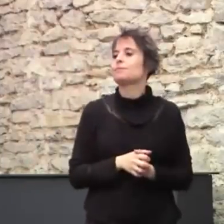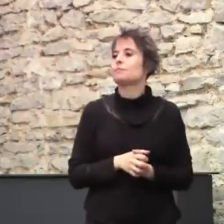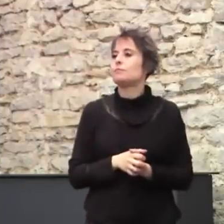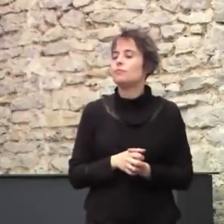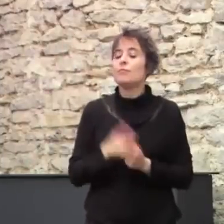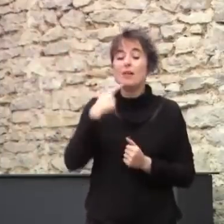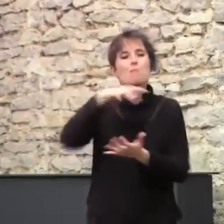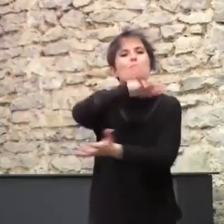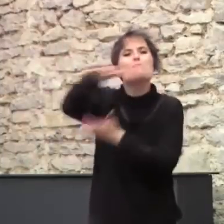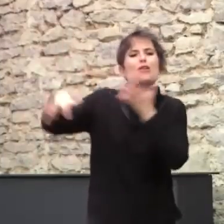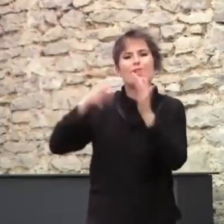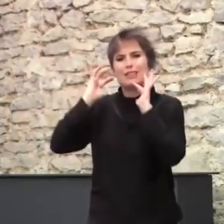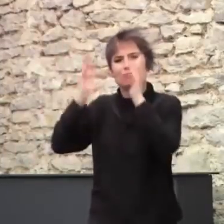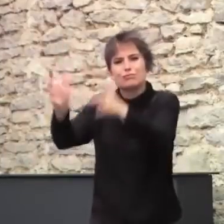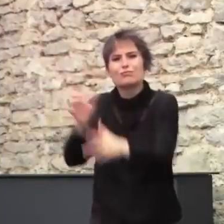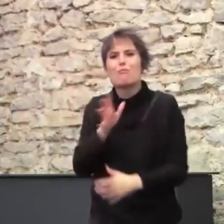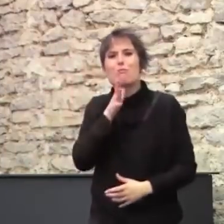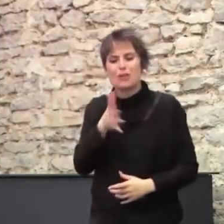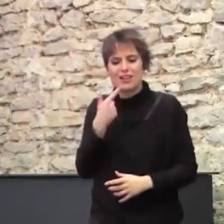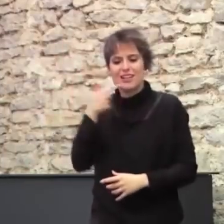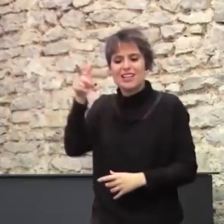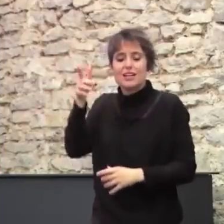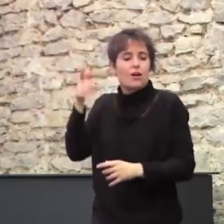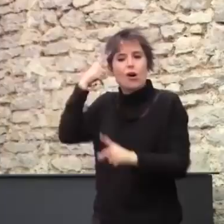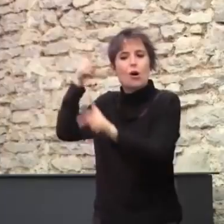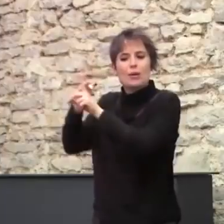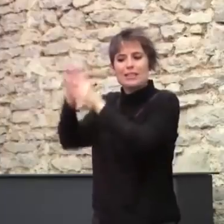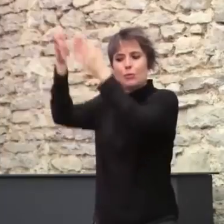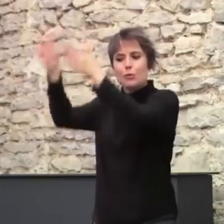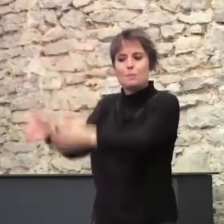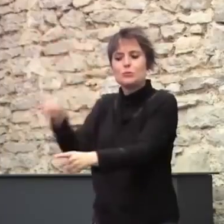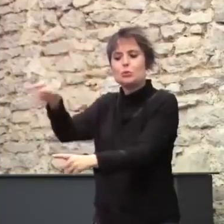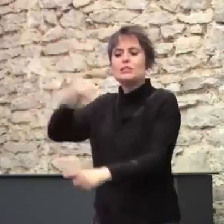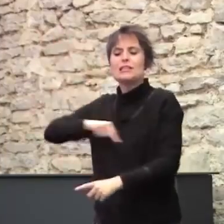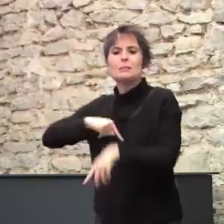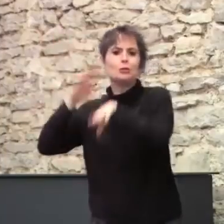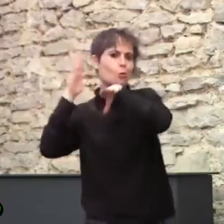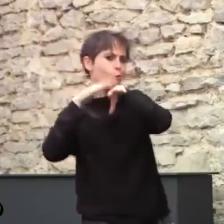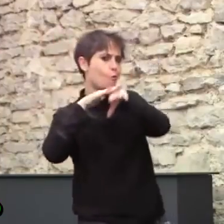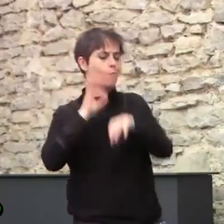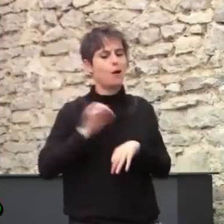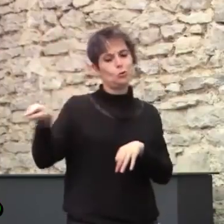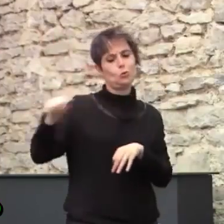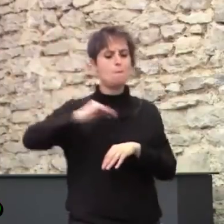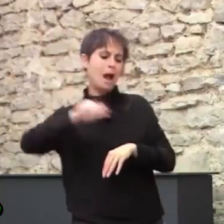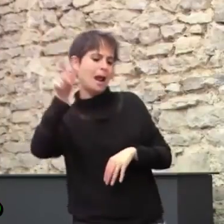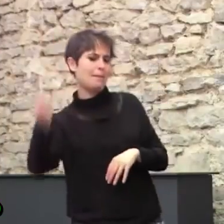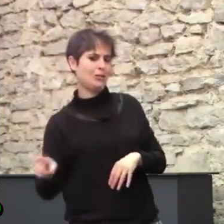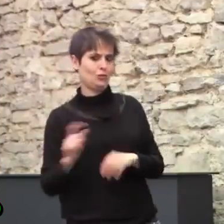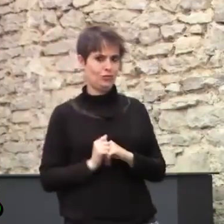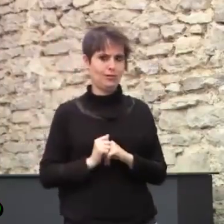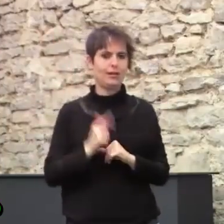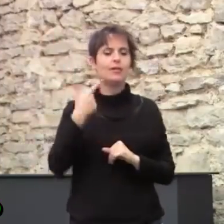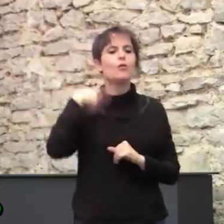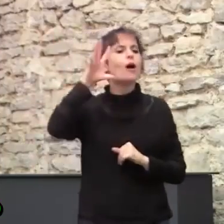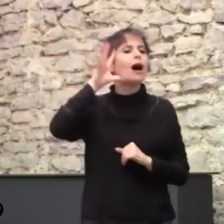Es muy violenta porque lo que hacemos es intentar que la otra persona se sienta mala persona o se sienta culpable, ¿no? Y esto lo aprendí